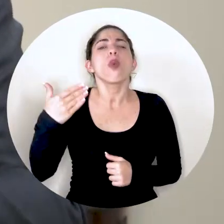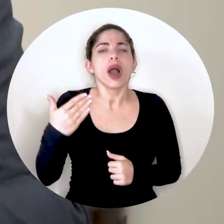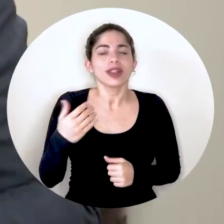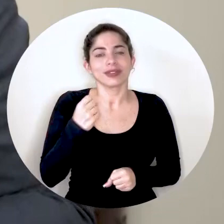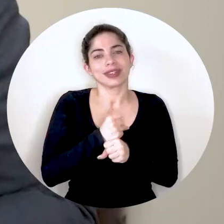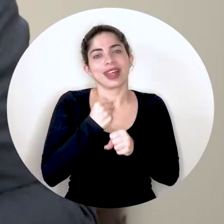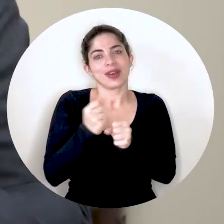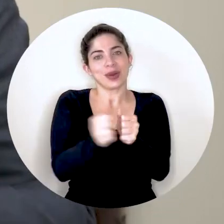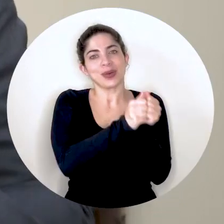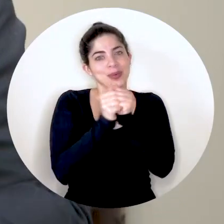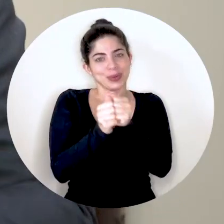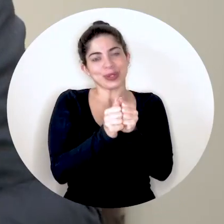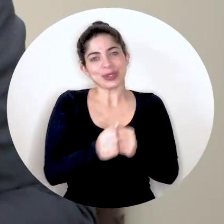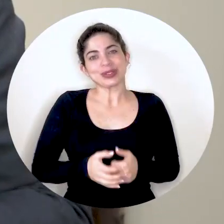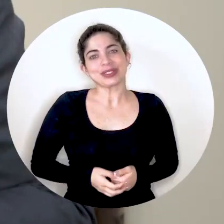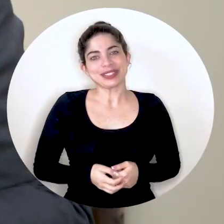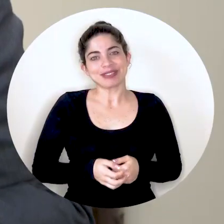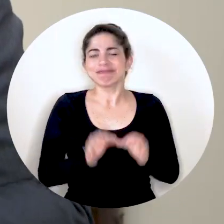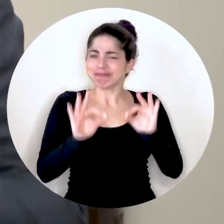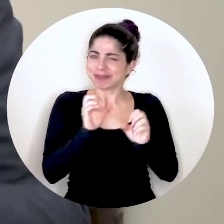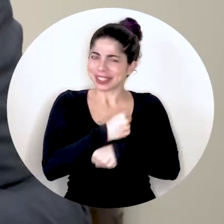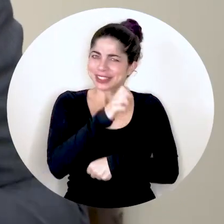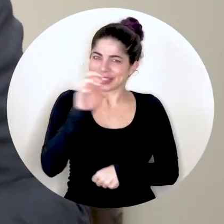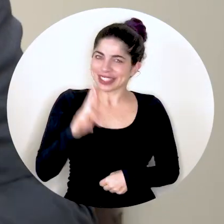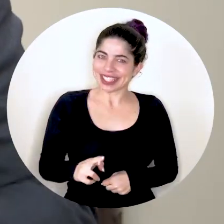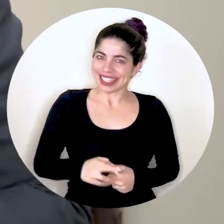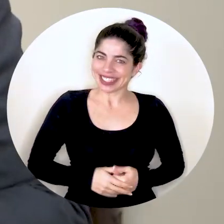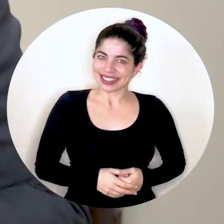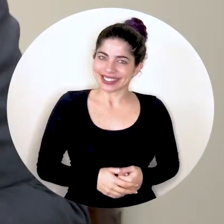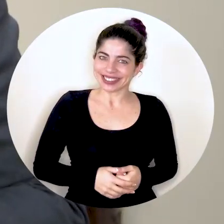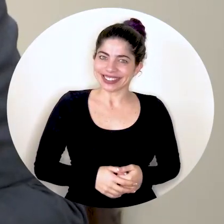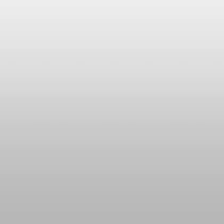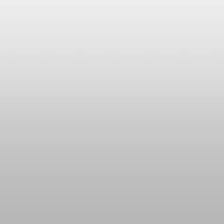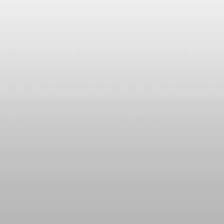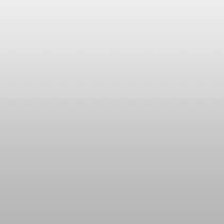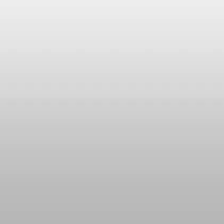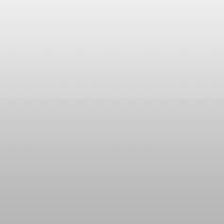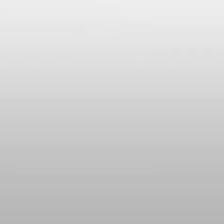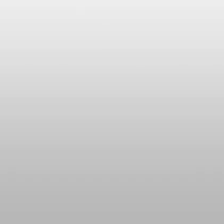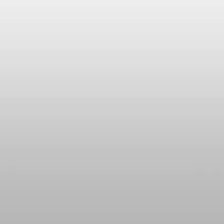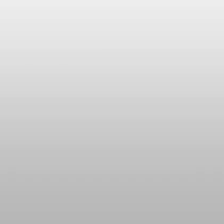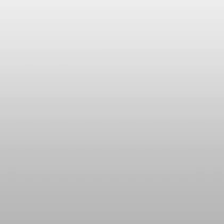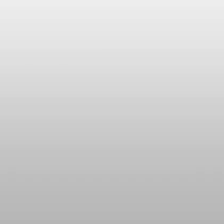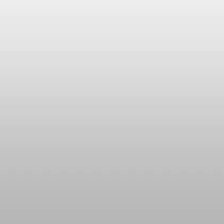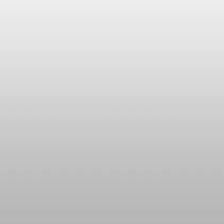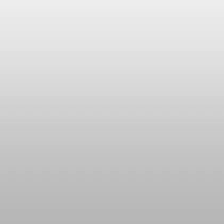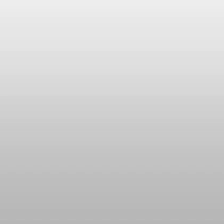cuando trabajamos juntas y juntos. Muy bien hecho, Costa Rica.